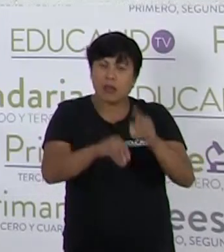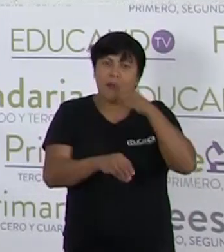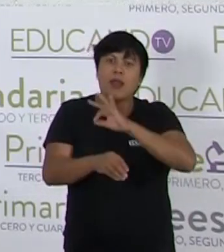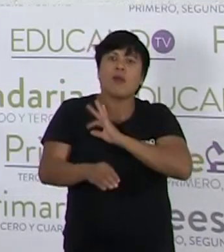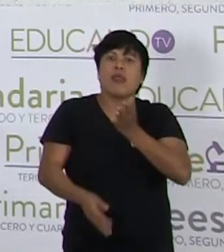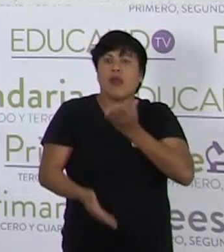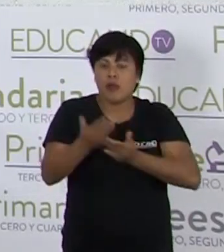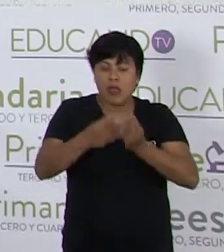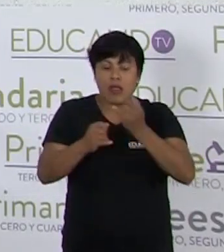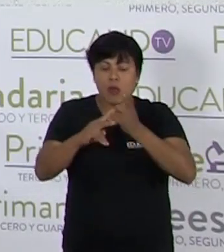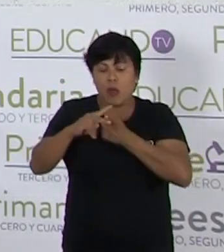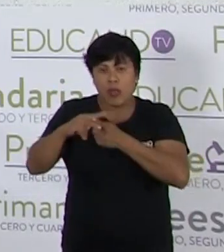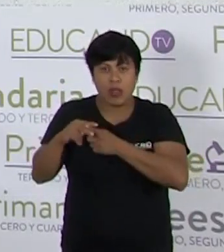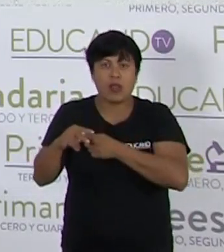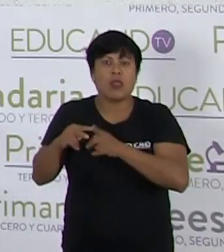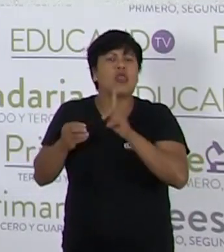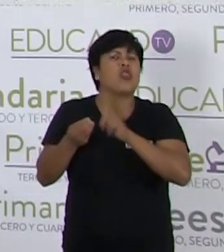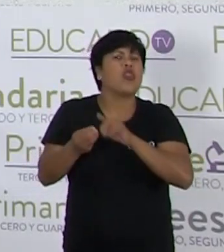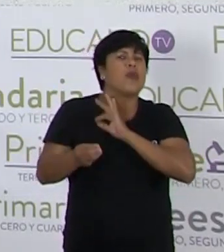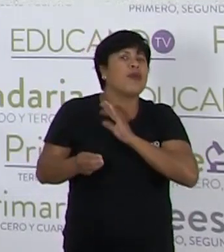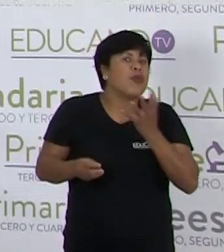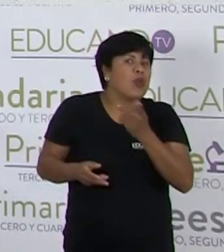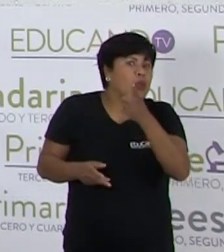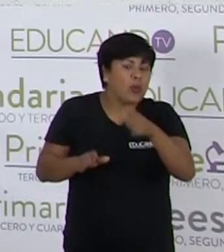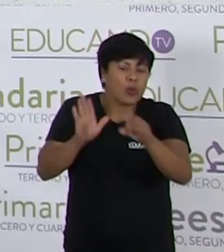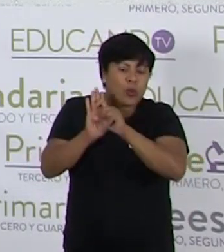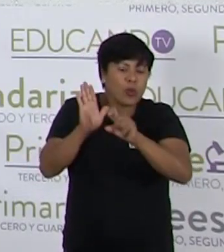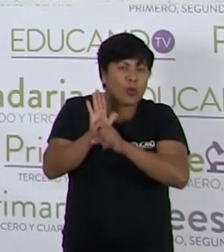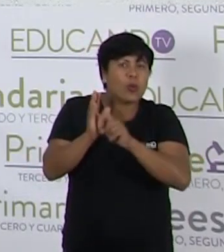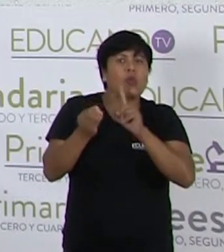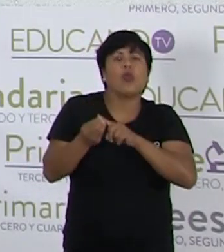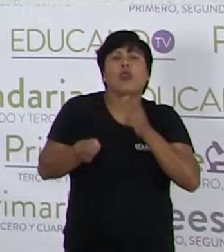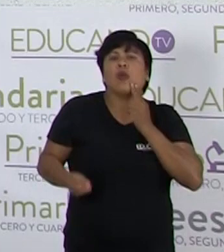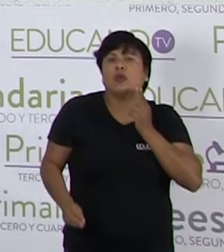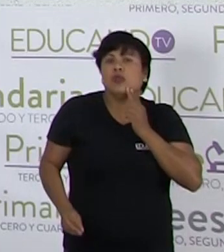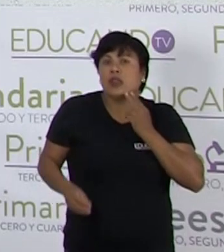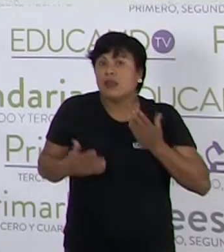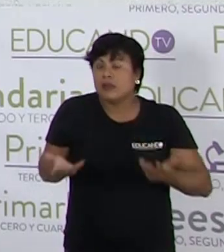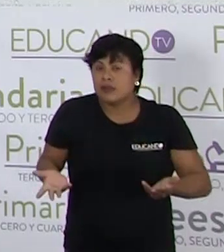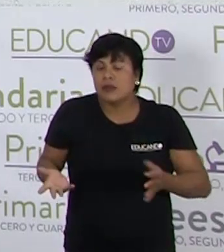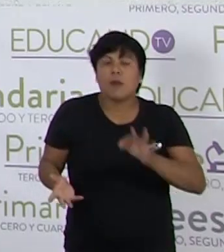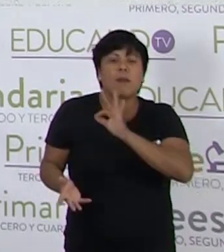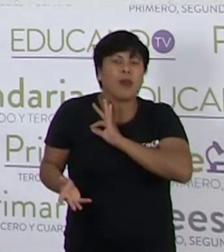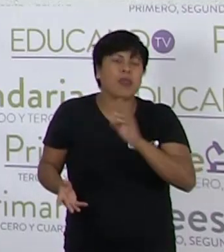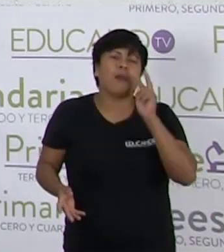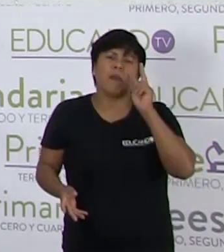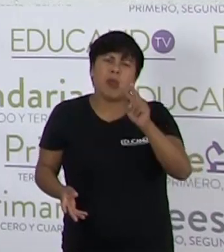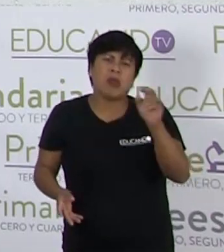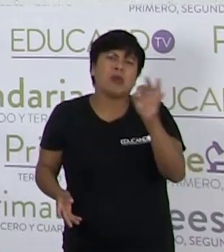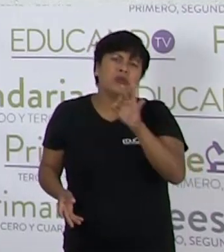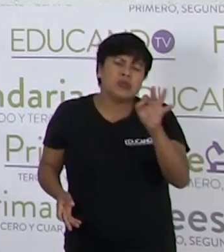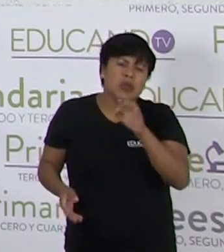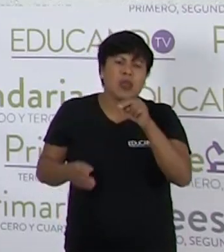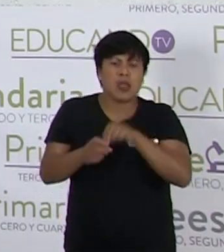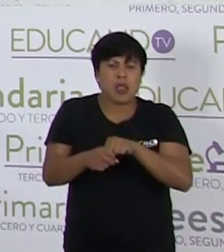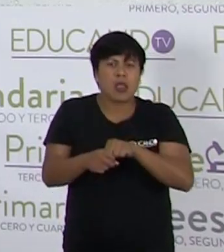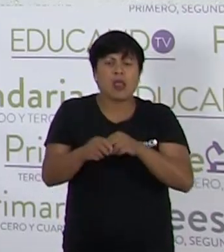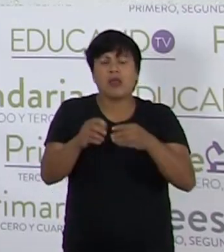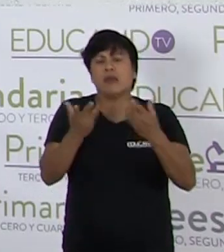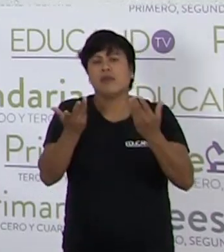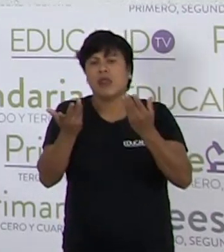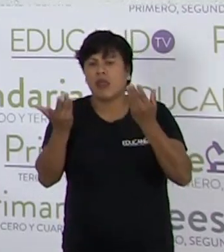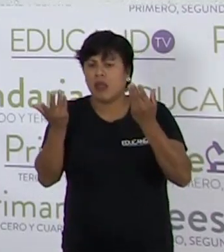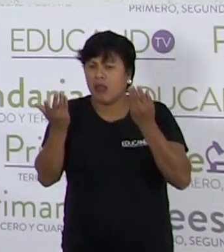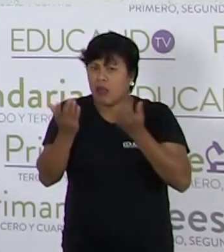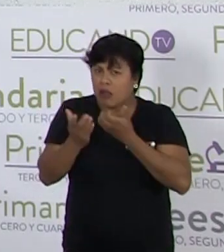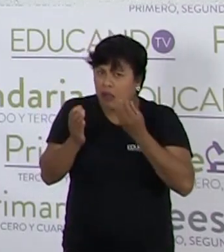comparar. ¿Dónde aplicas esto tú? ¿O dónde lo has visto? Lo puedes ver incluso en una clase de